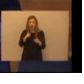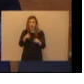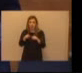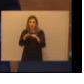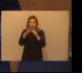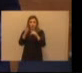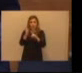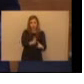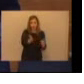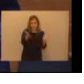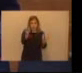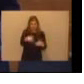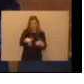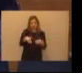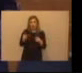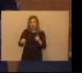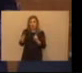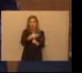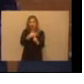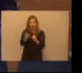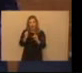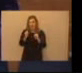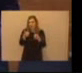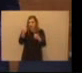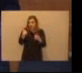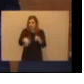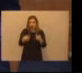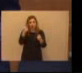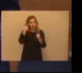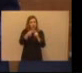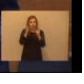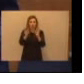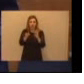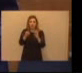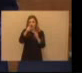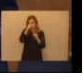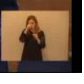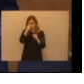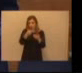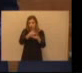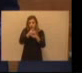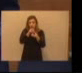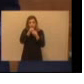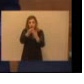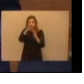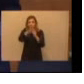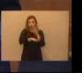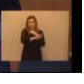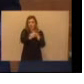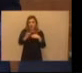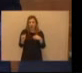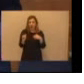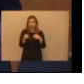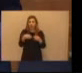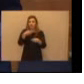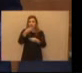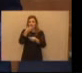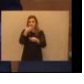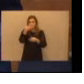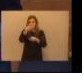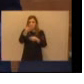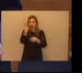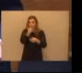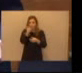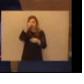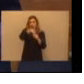comienza minuto a minuto. con este fin, yo le recuerdo que hay programas, usted hablaba de esto, que se desarrollan en la